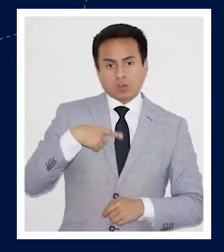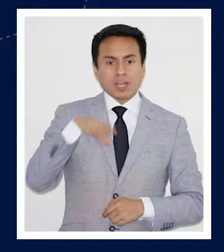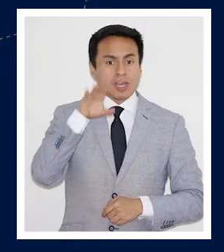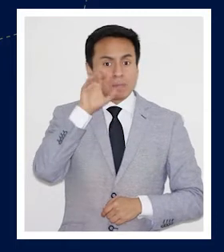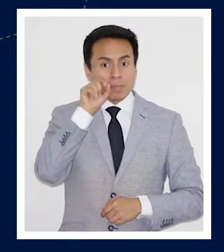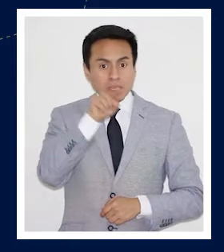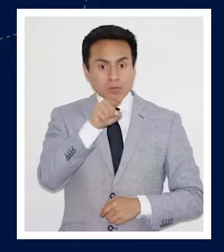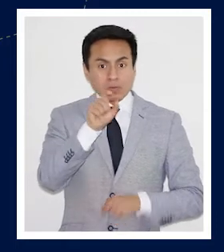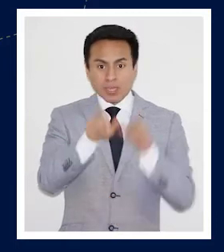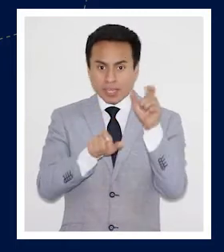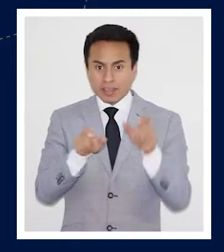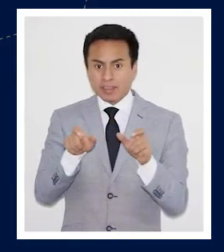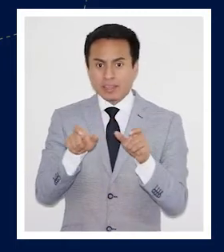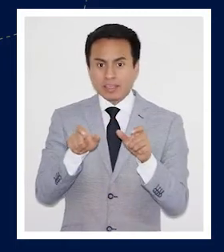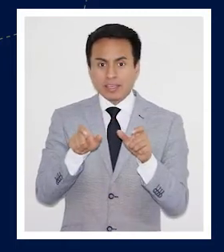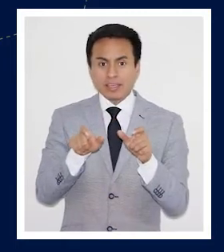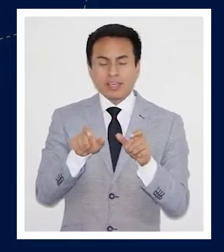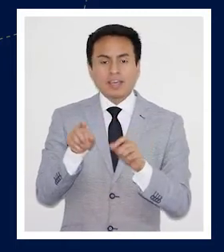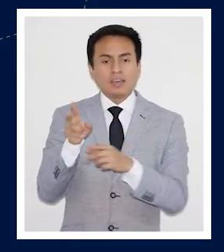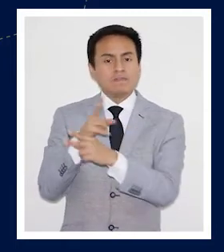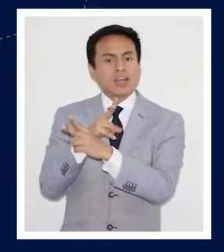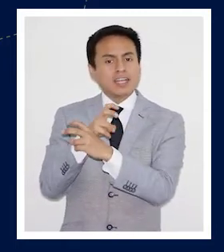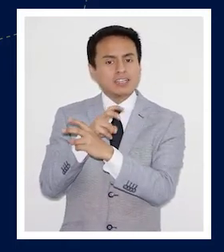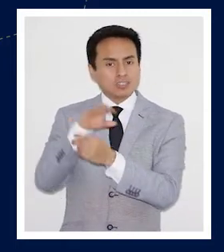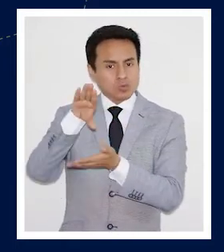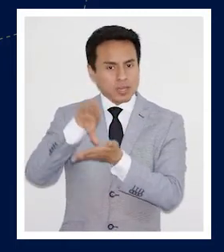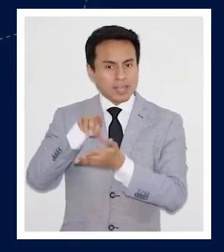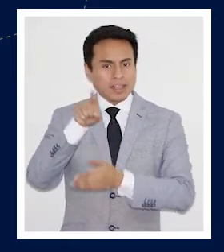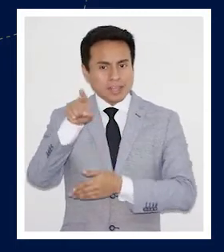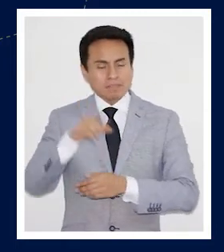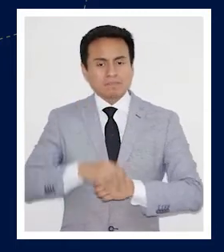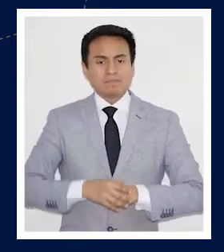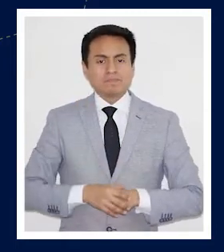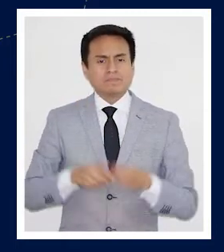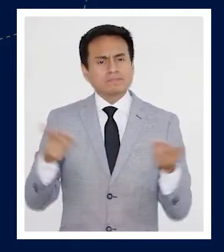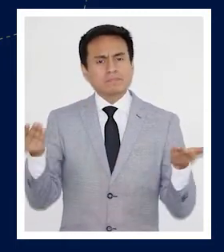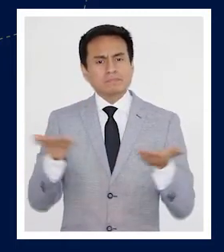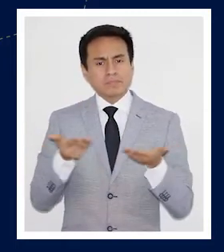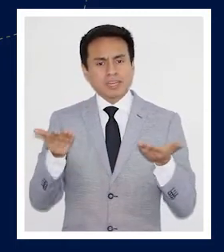Ecuador, gente de Perú, gente de Venezuela,